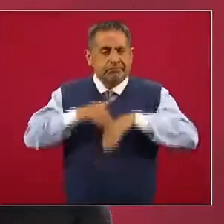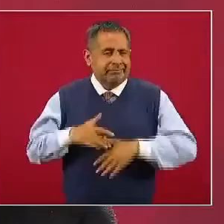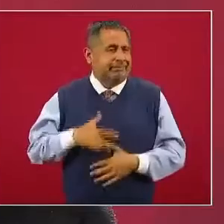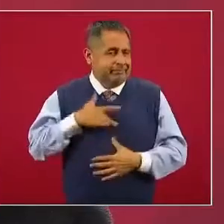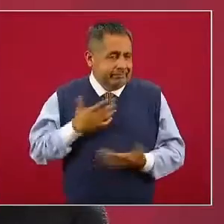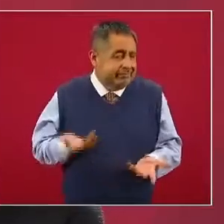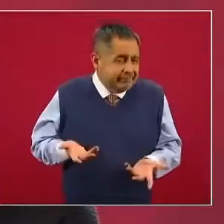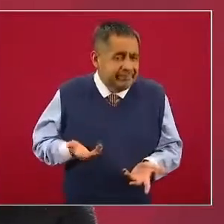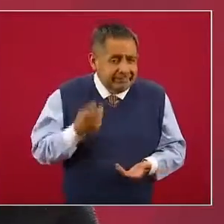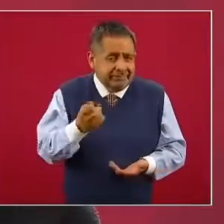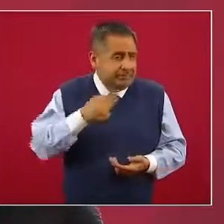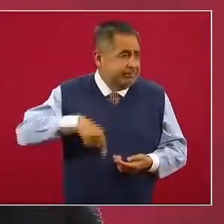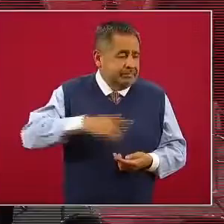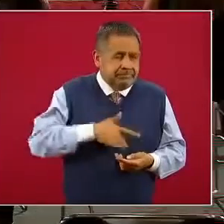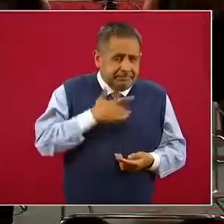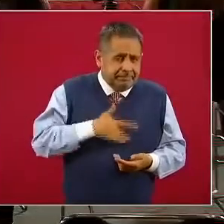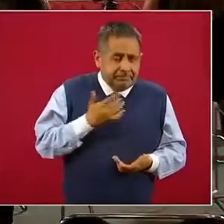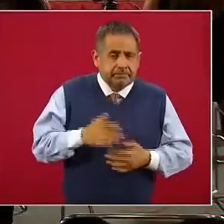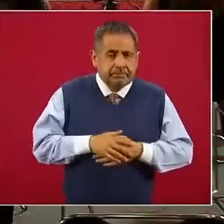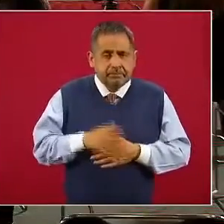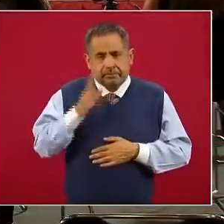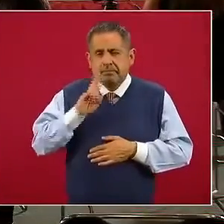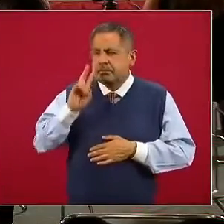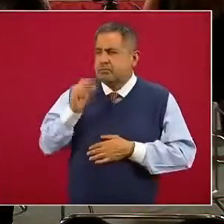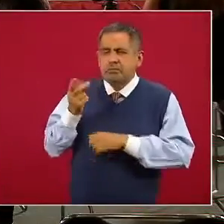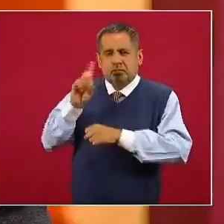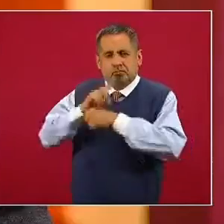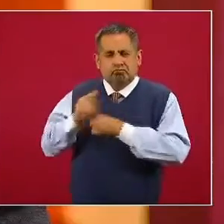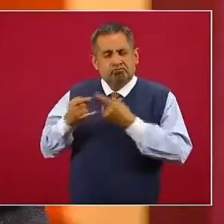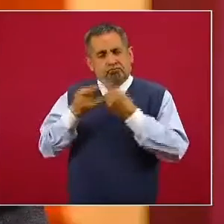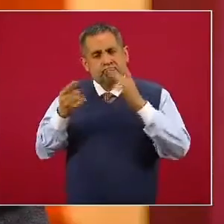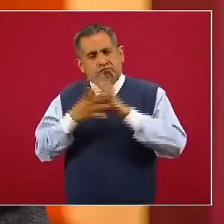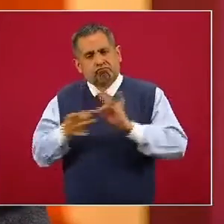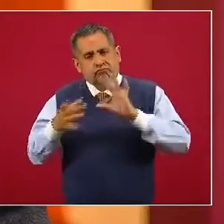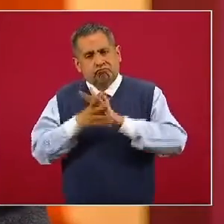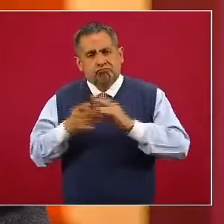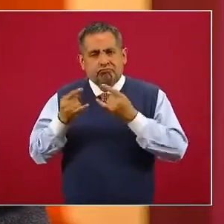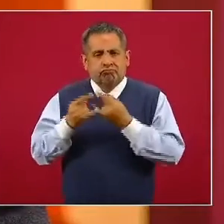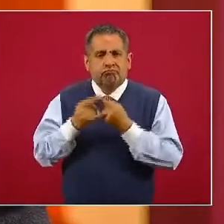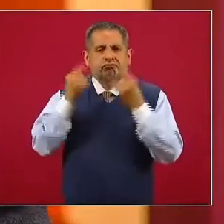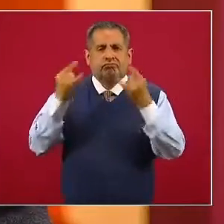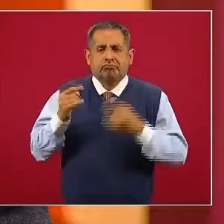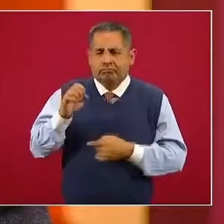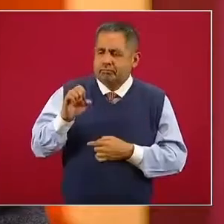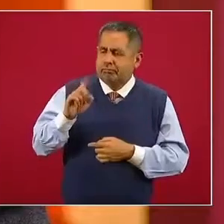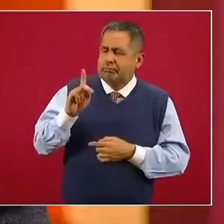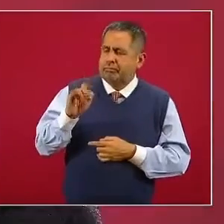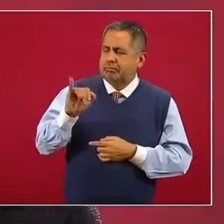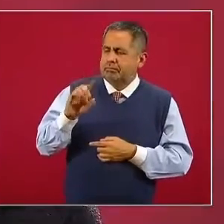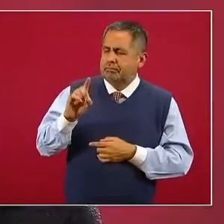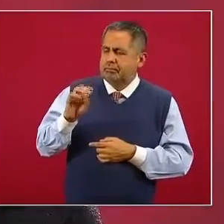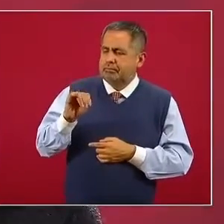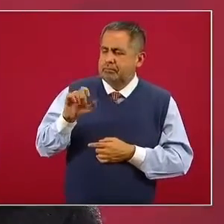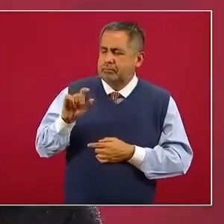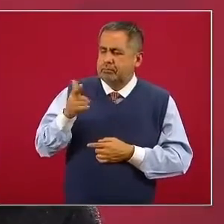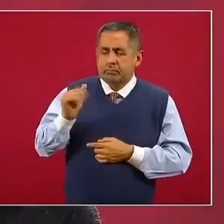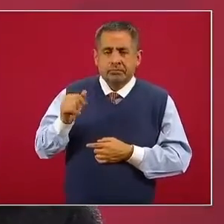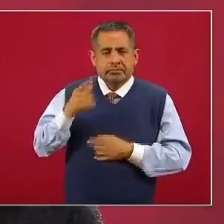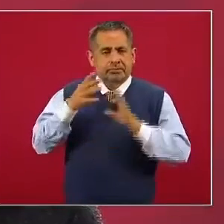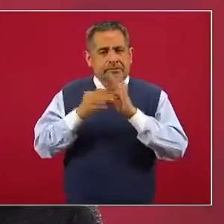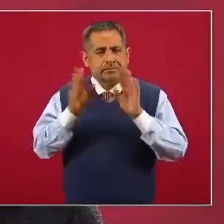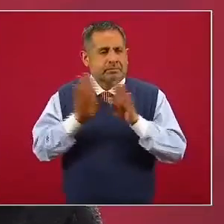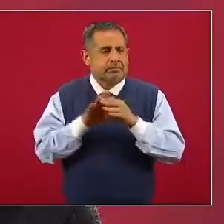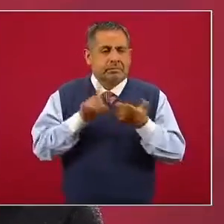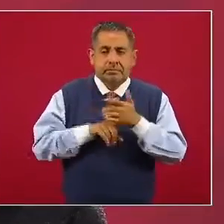la epidemiología, a ver si un día podemos dedicar una sesión a la historia de la epidemiología, vemos este fenómeno de estigma,